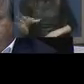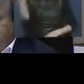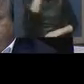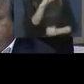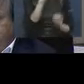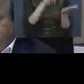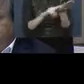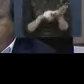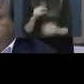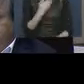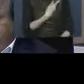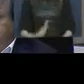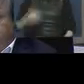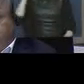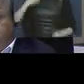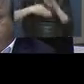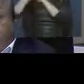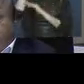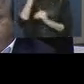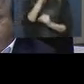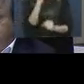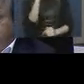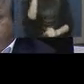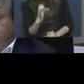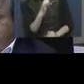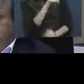Piñera, condonaciones de impuestos,